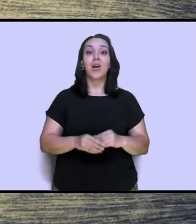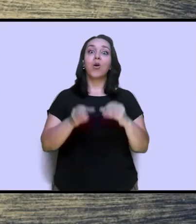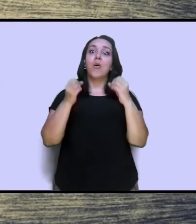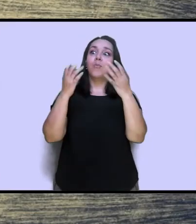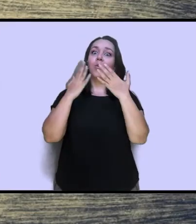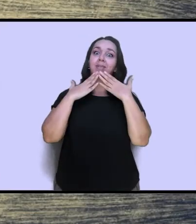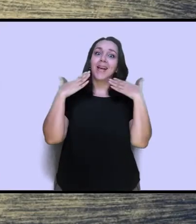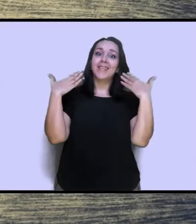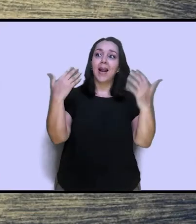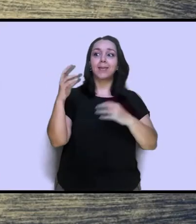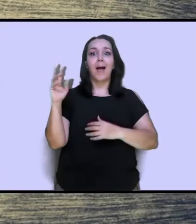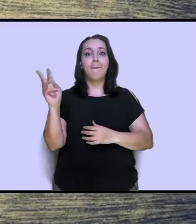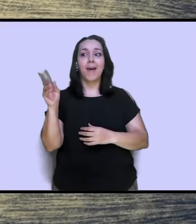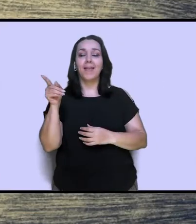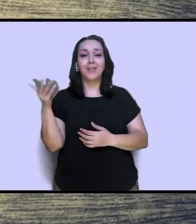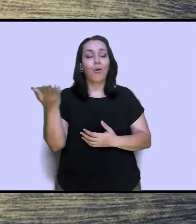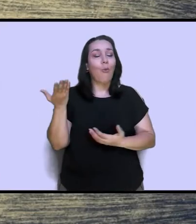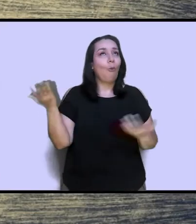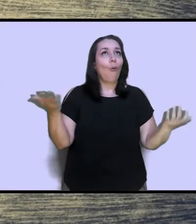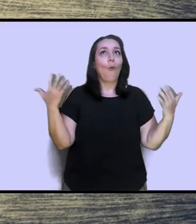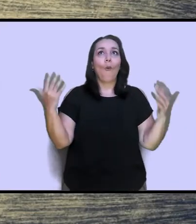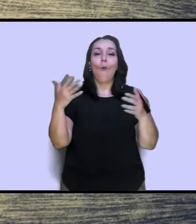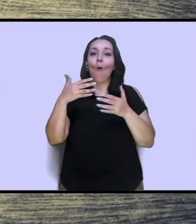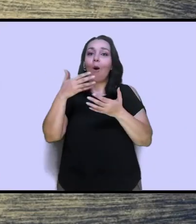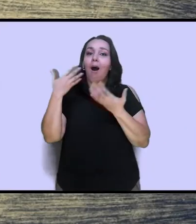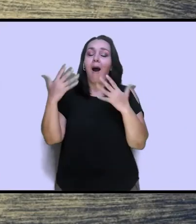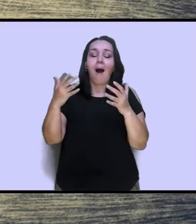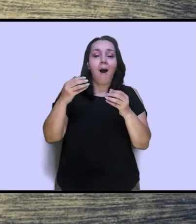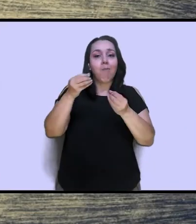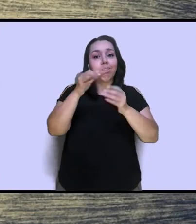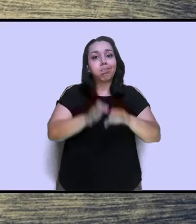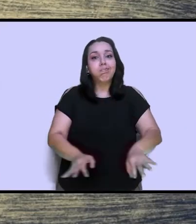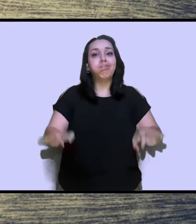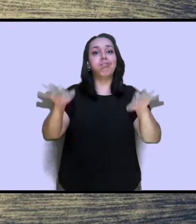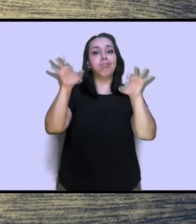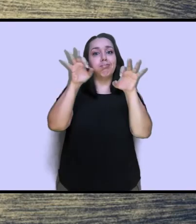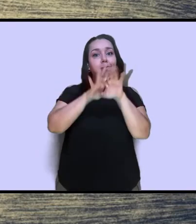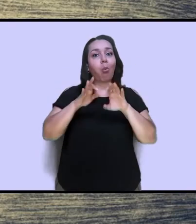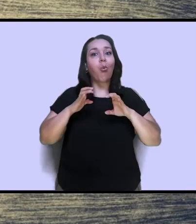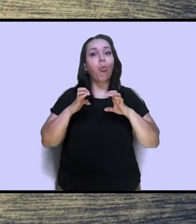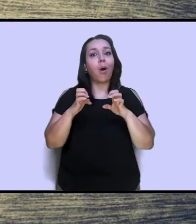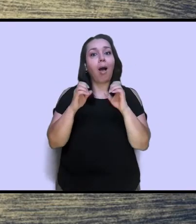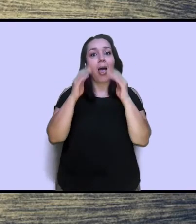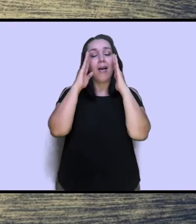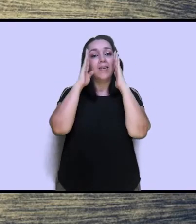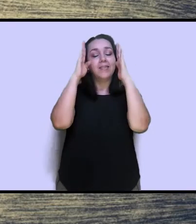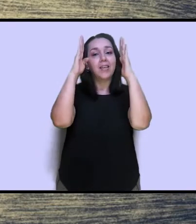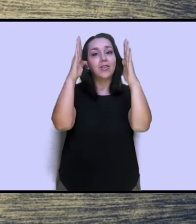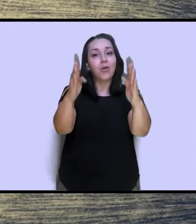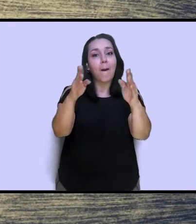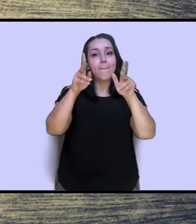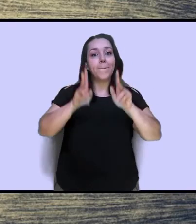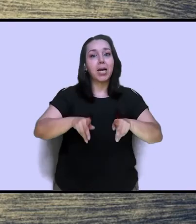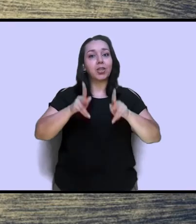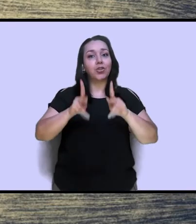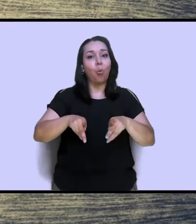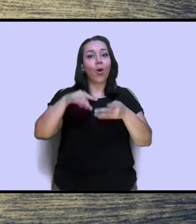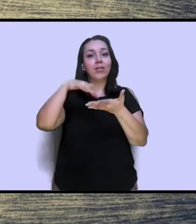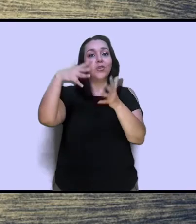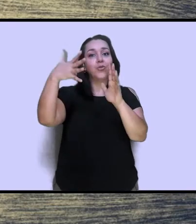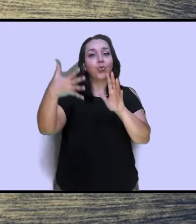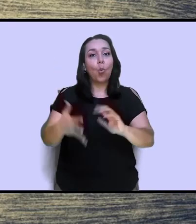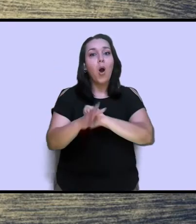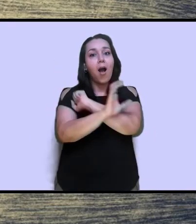Muchas gracias, don Víctor, por compartirnos esas importantes estrategias de atención para nuestras personas